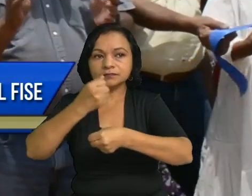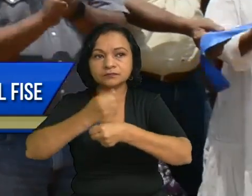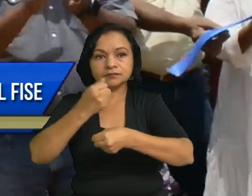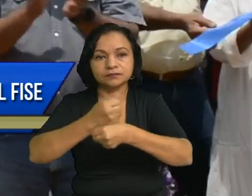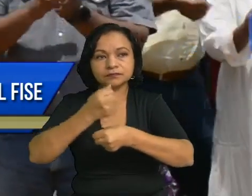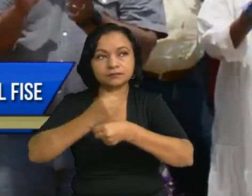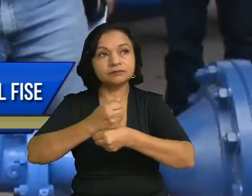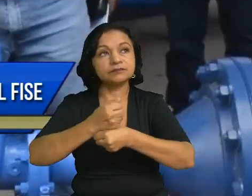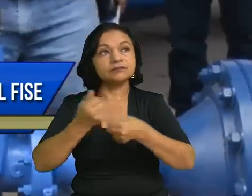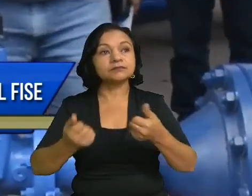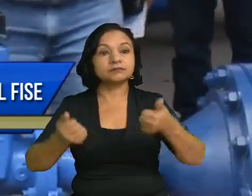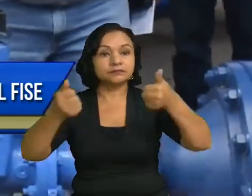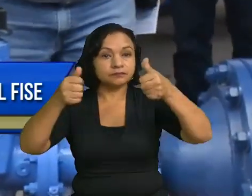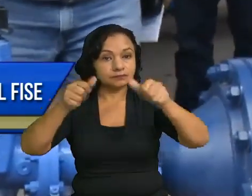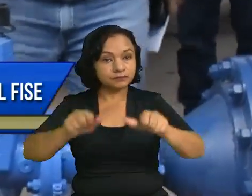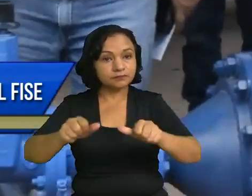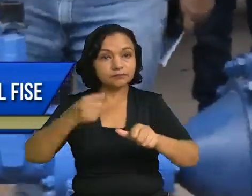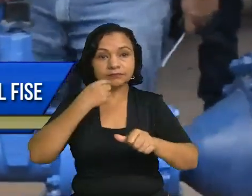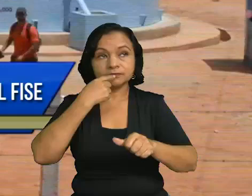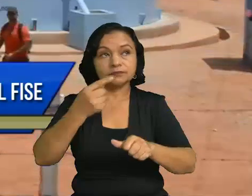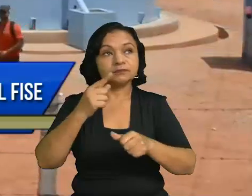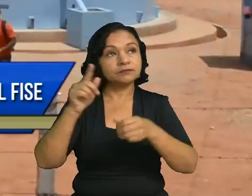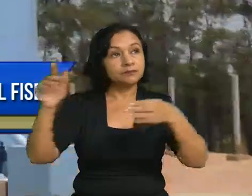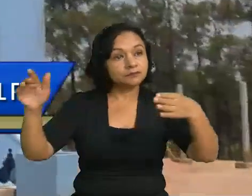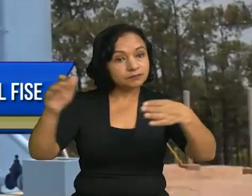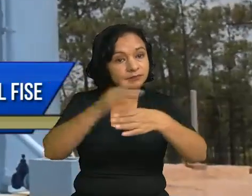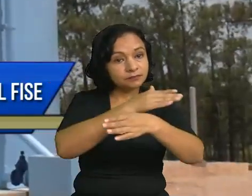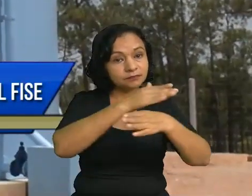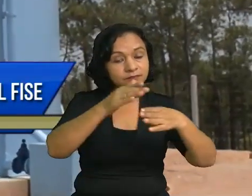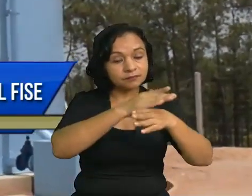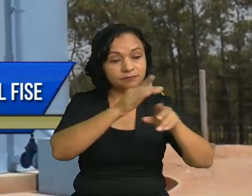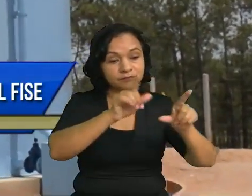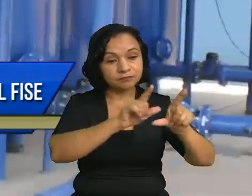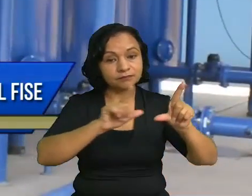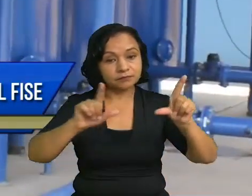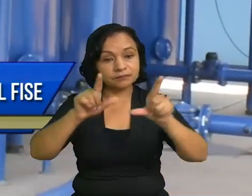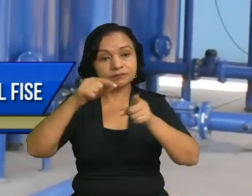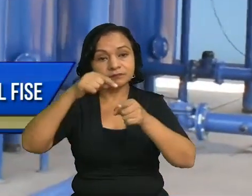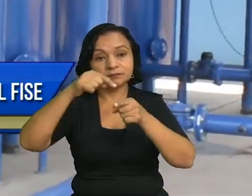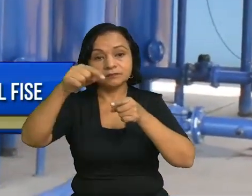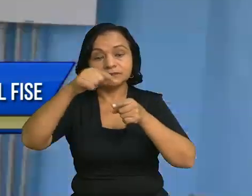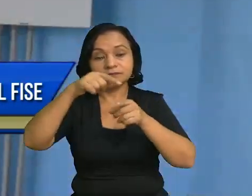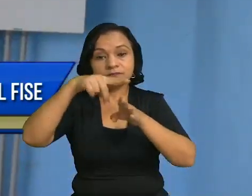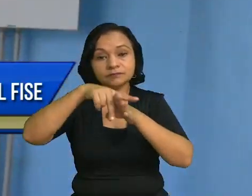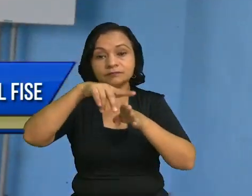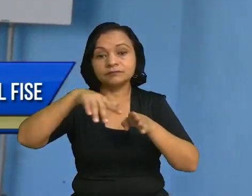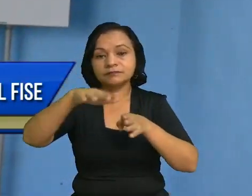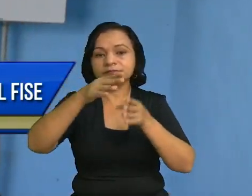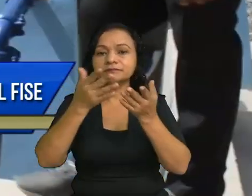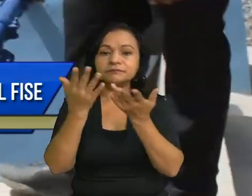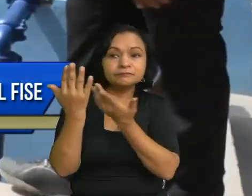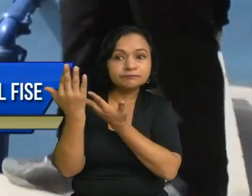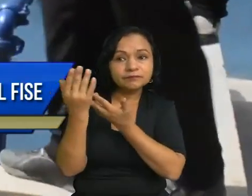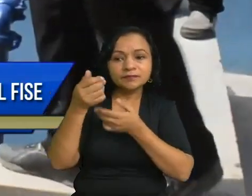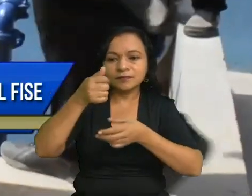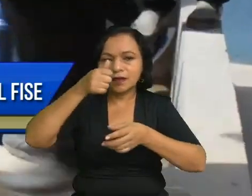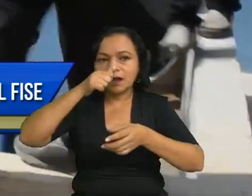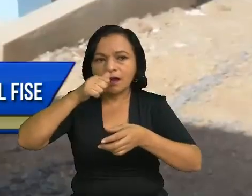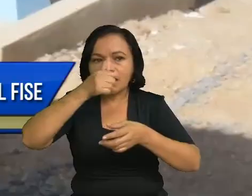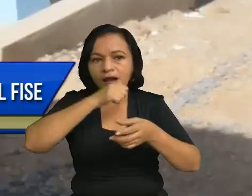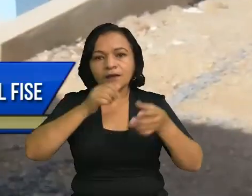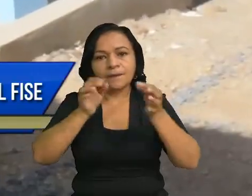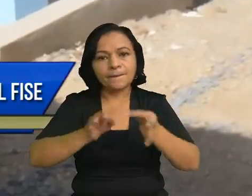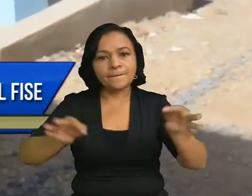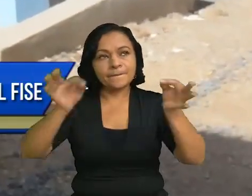coincidimos con eso porque las comunidades rurales están esperando también este vital líquido este beneficio que lleva a